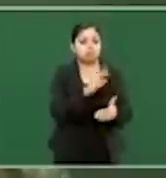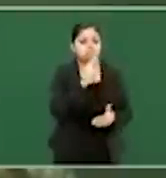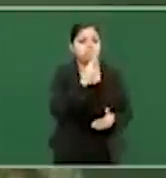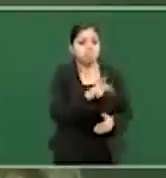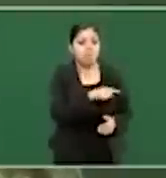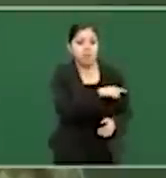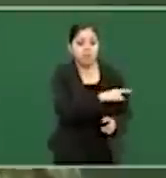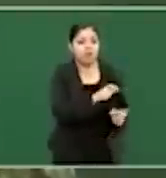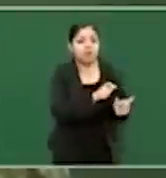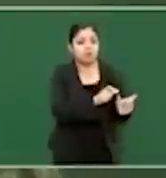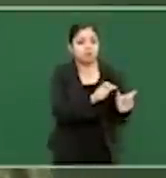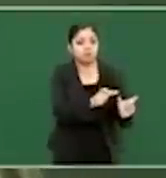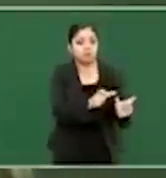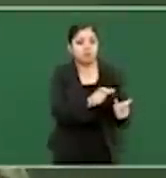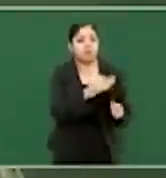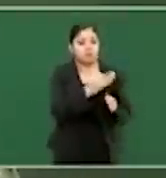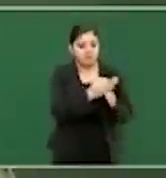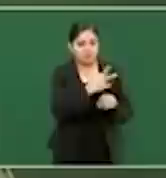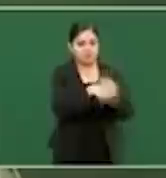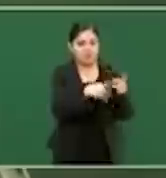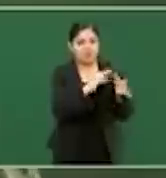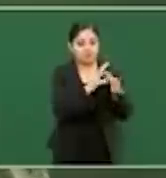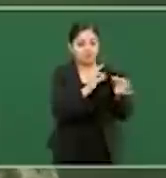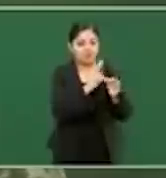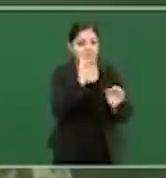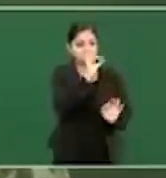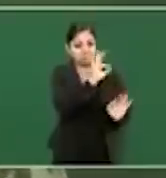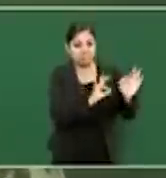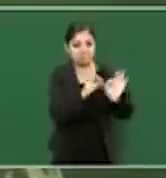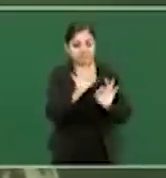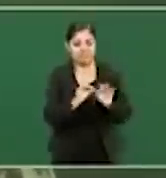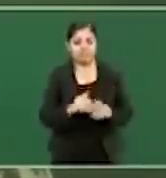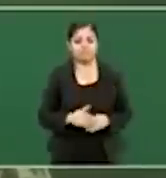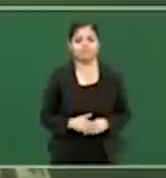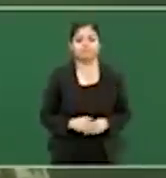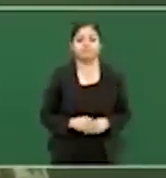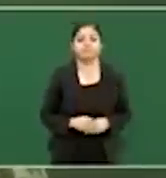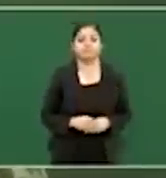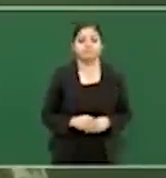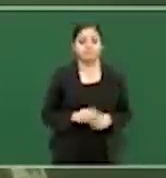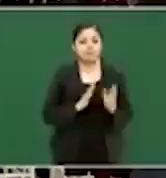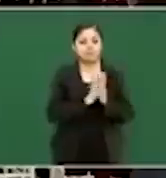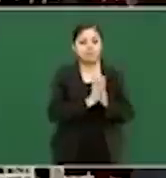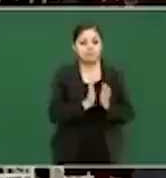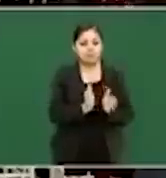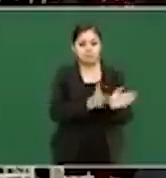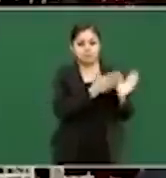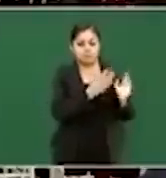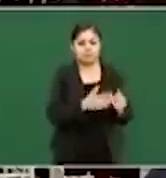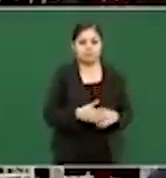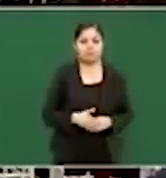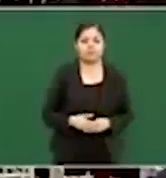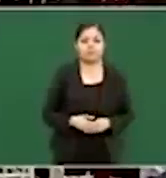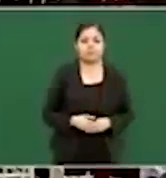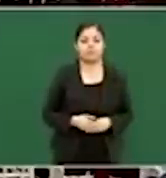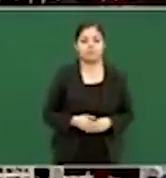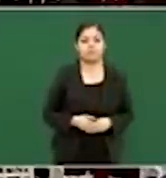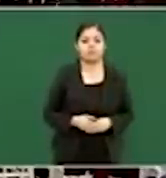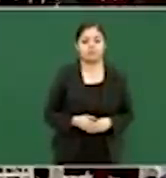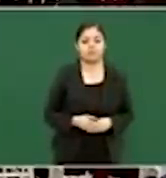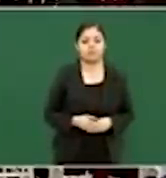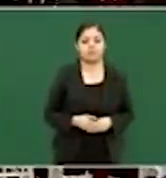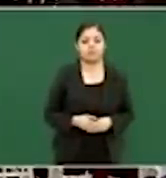ahorita los veremos en las estadísticas. Si pasamos la primera, por favor.